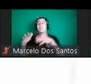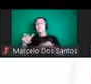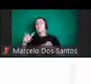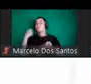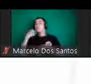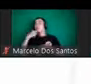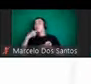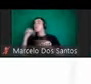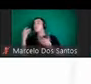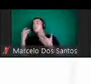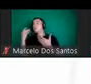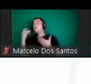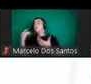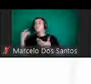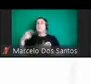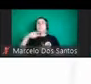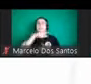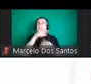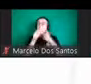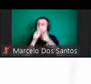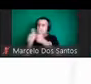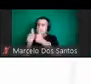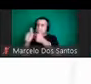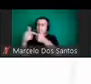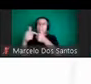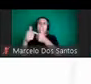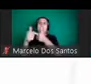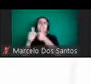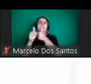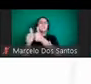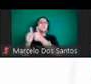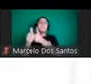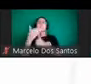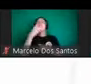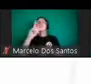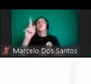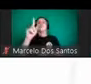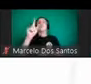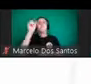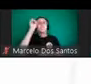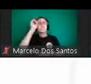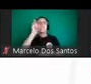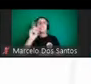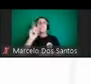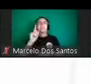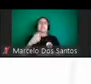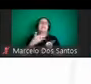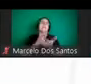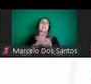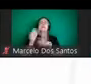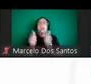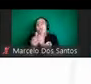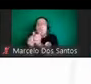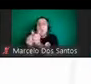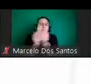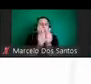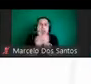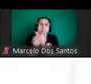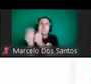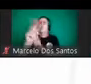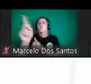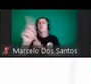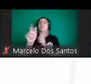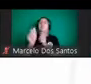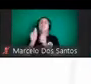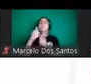gestión de personas, que no están todo el día con la persona con discapacidad, pero que pueden monitorear, pueden hacer ese